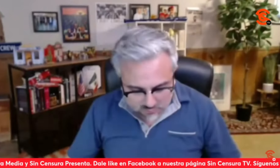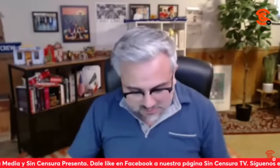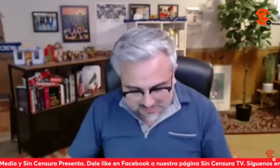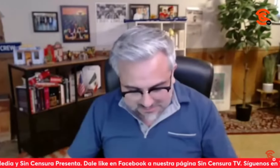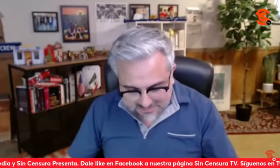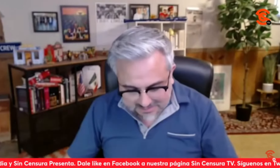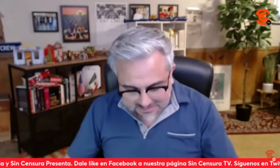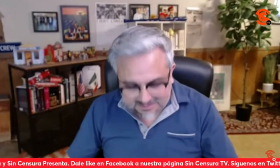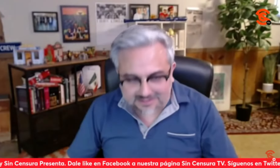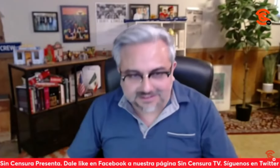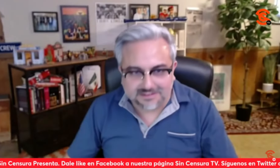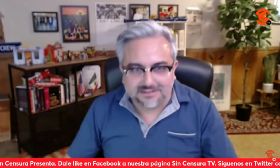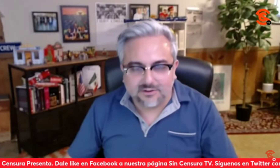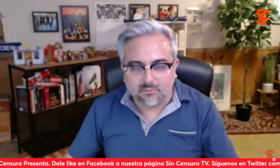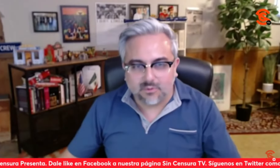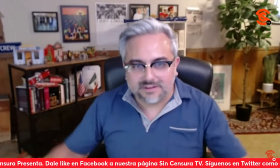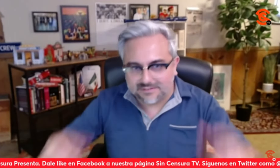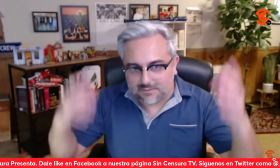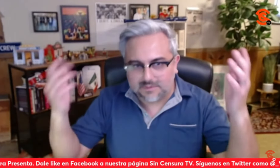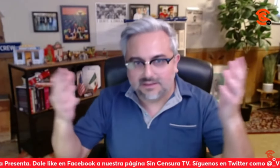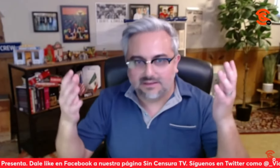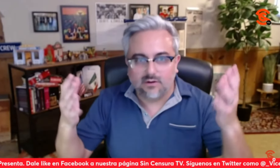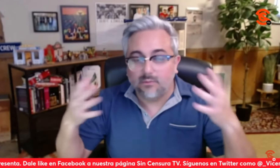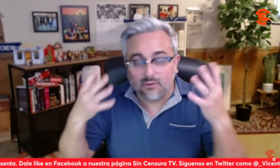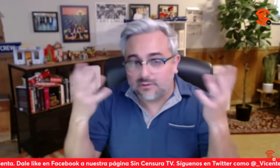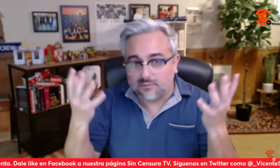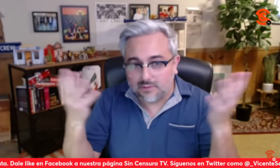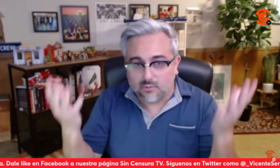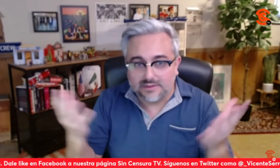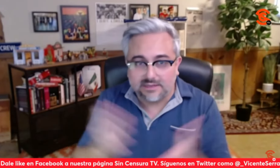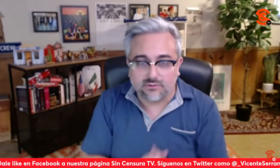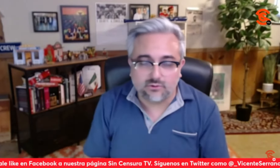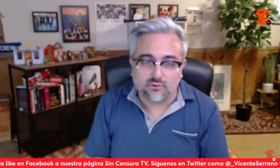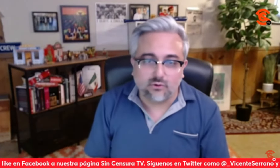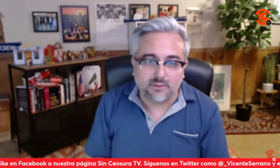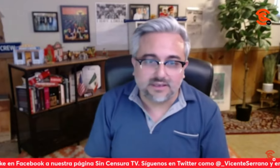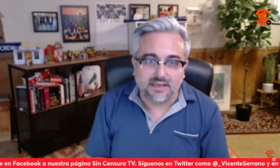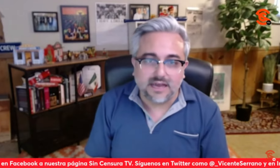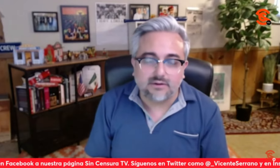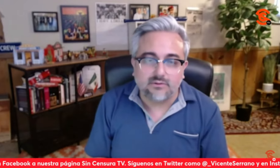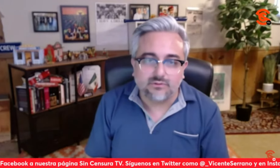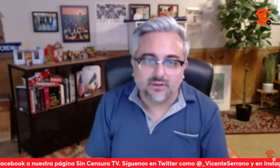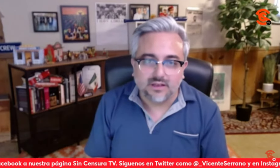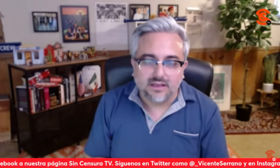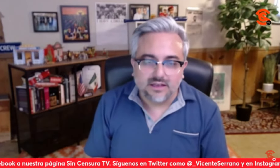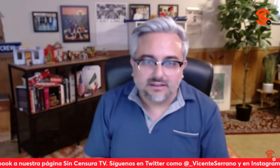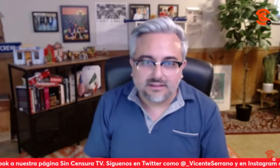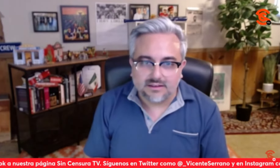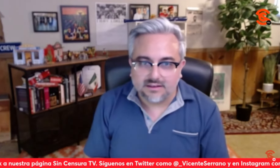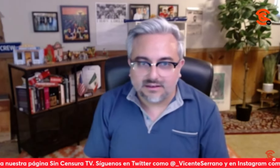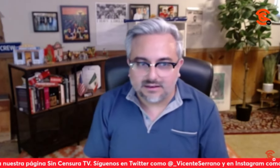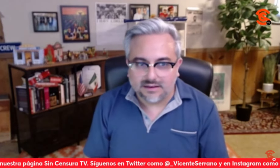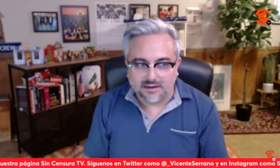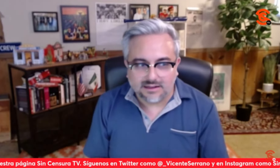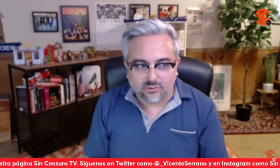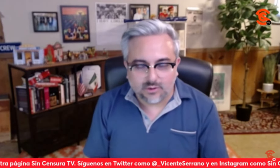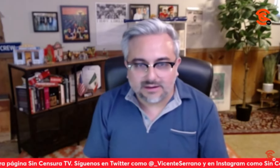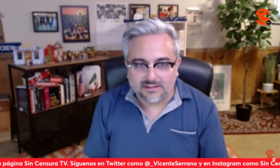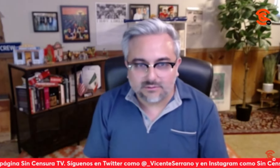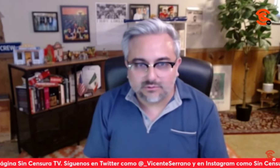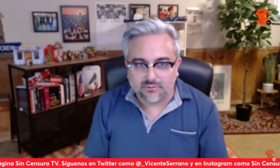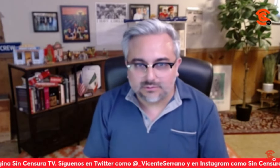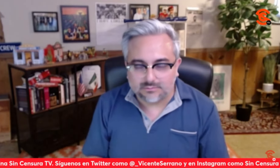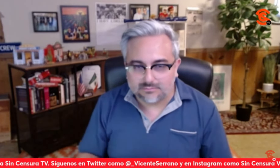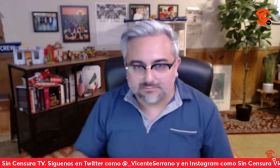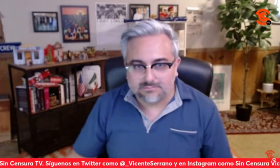de verdad es muy, muy interesante cómo exhibe y cómo nos hemos dado cuenta nosotros como mexicanos del actuar